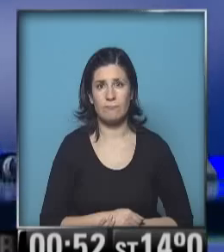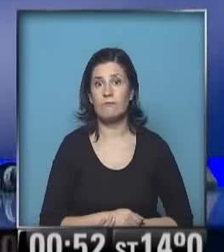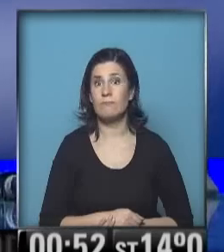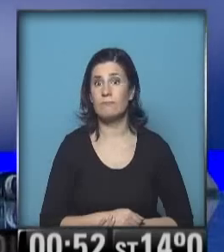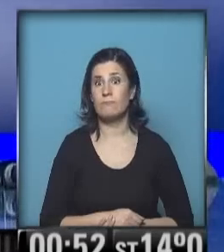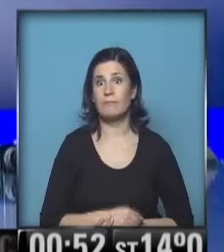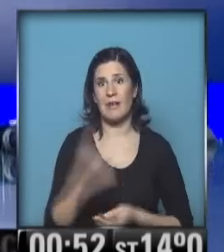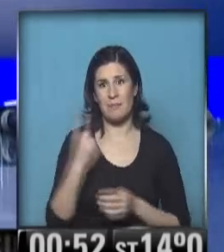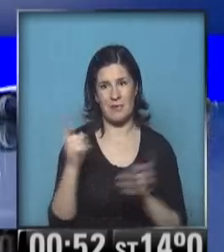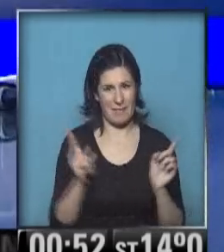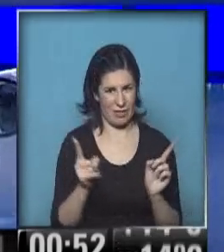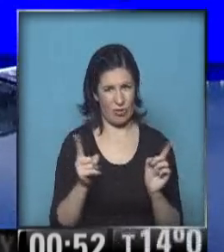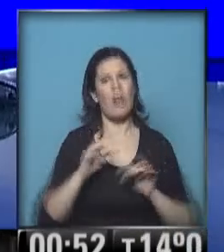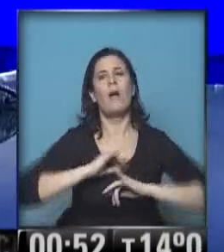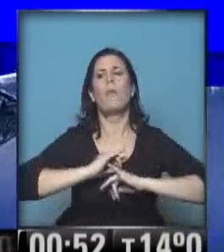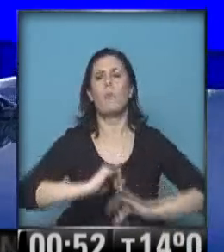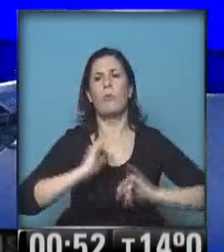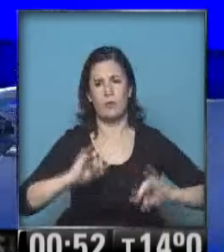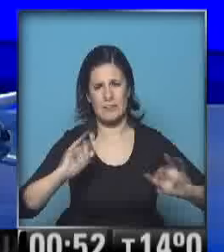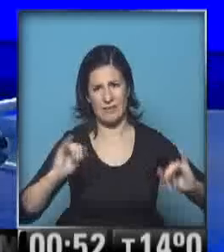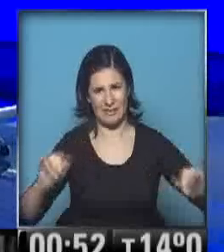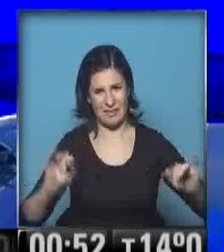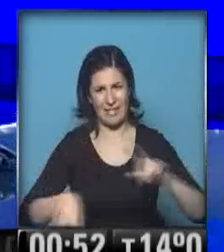Hasta aquí el primer bloque del resumen de noticias de la